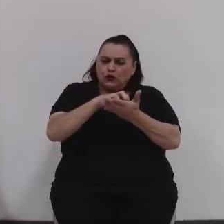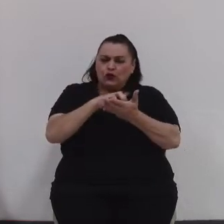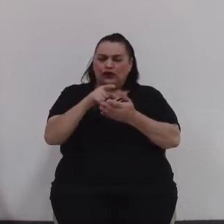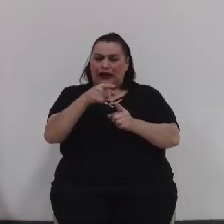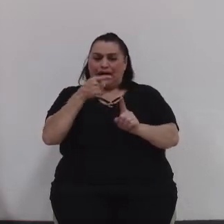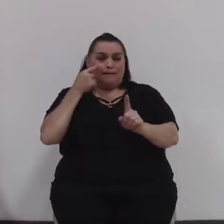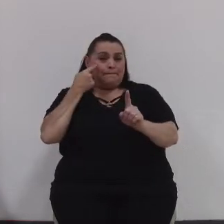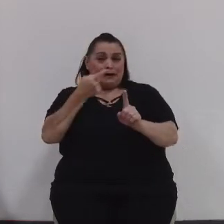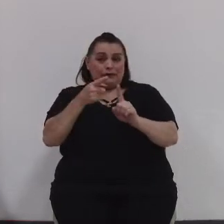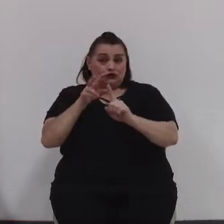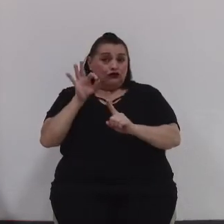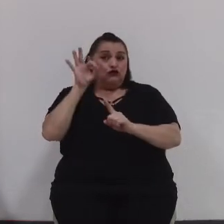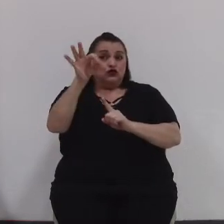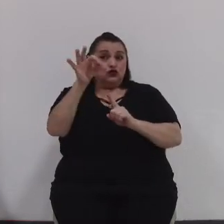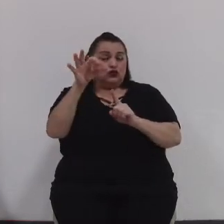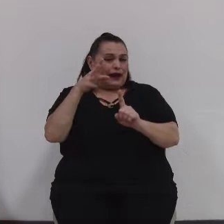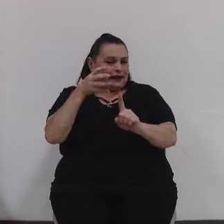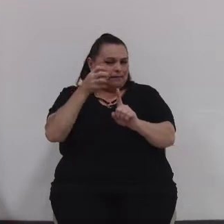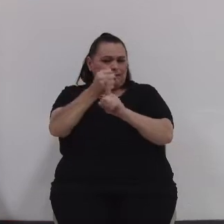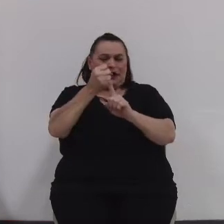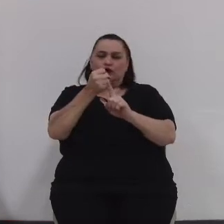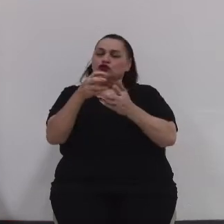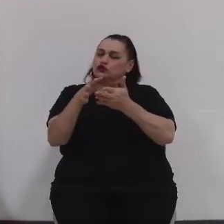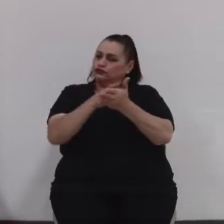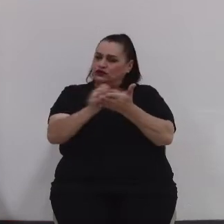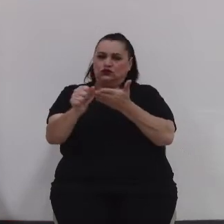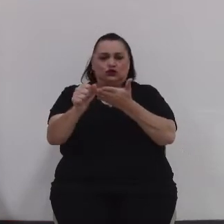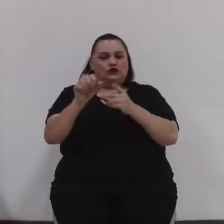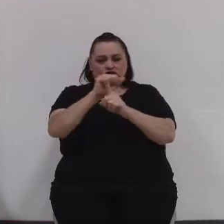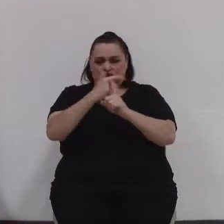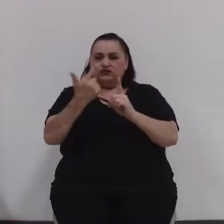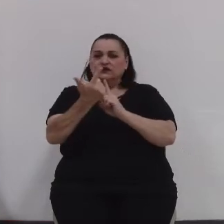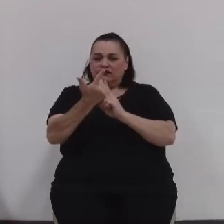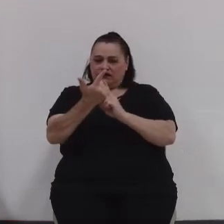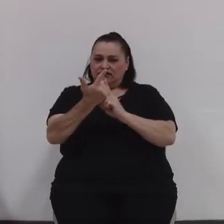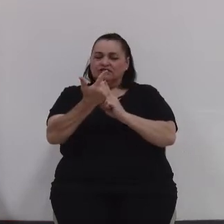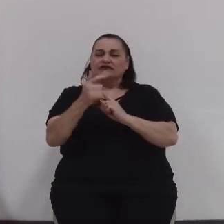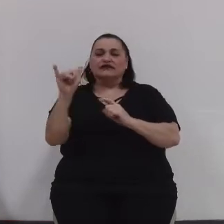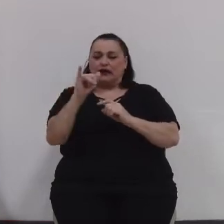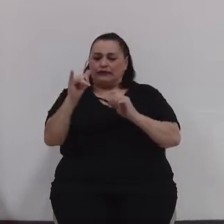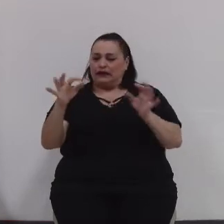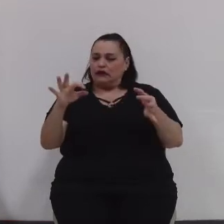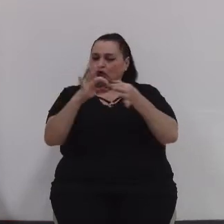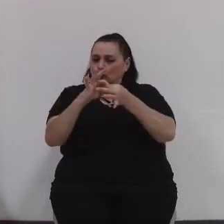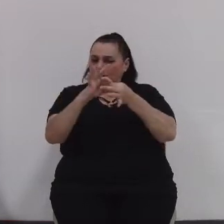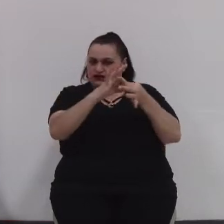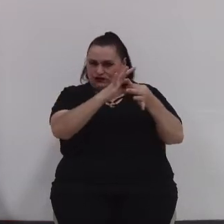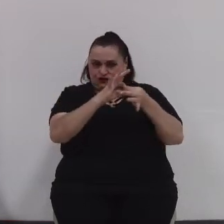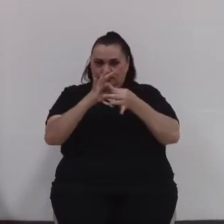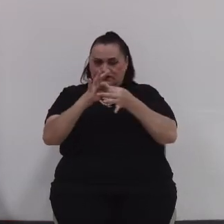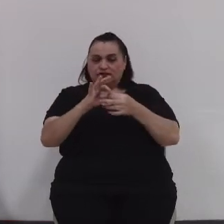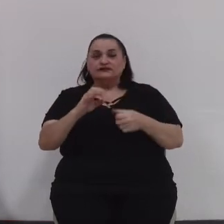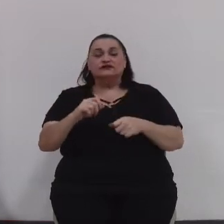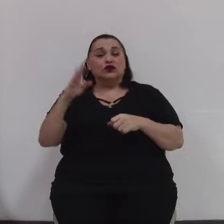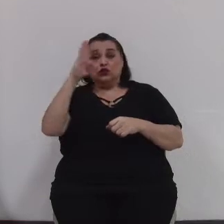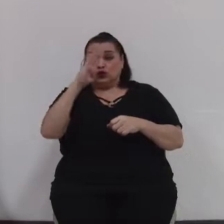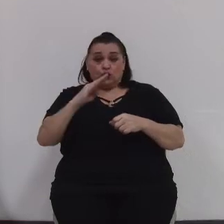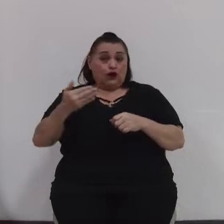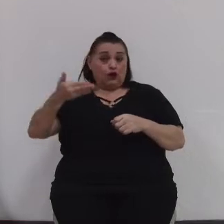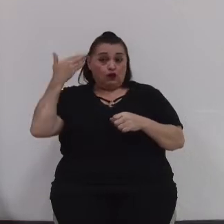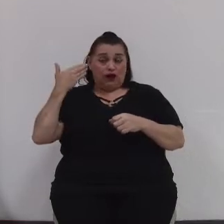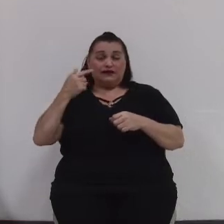presagia impactos devastadores en nuestras sociedades estrechamente interconectadas. Nunca como antes